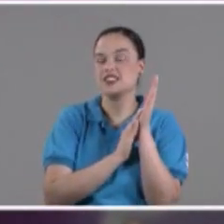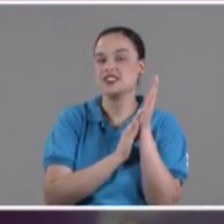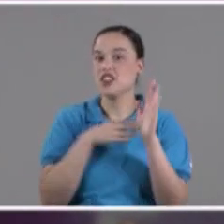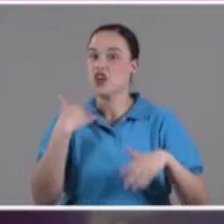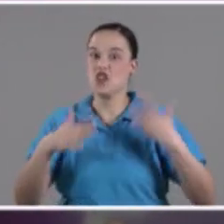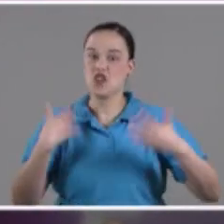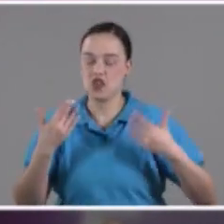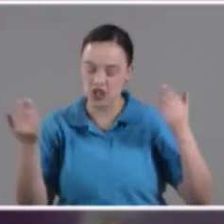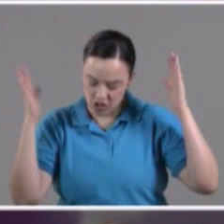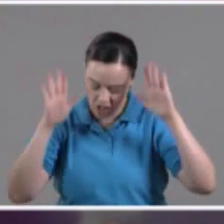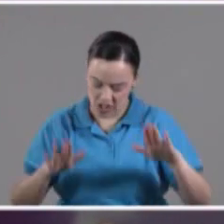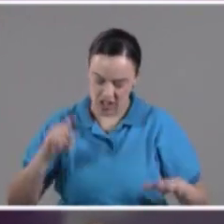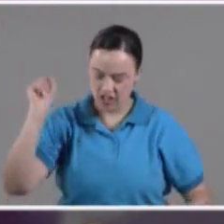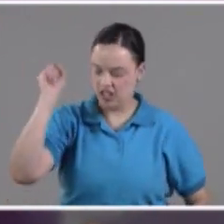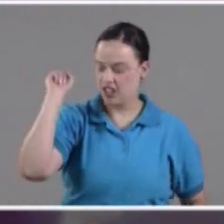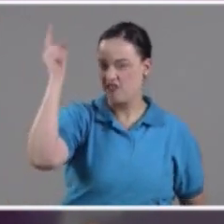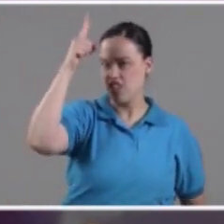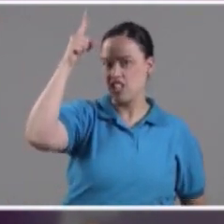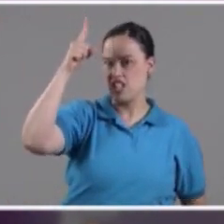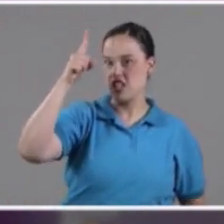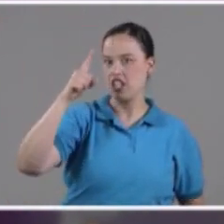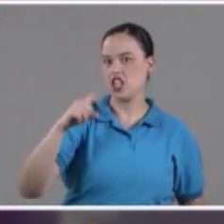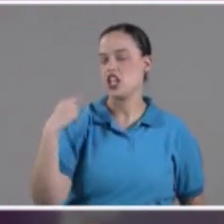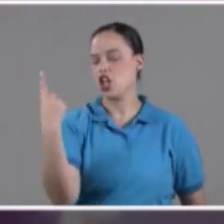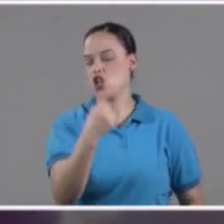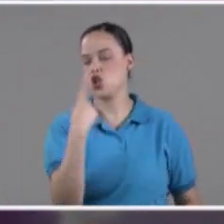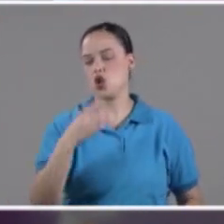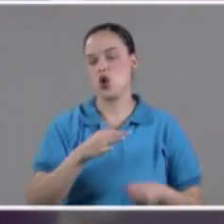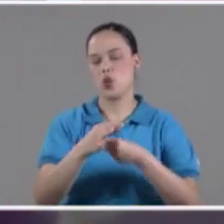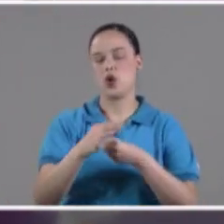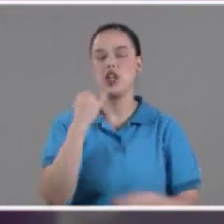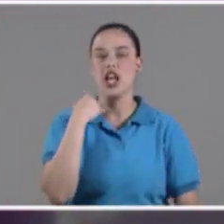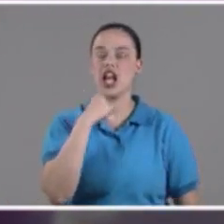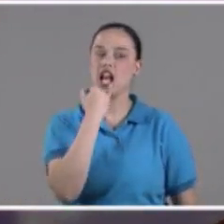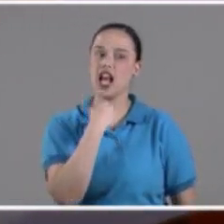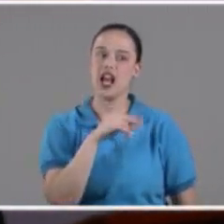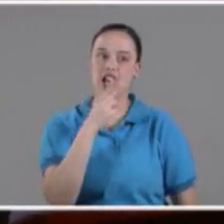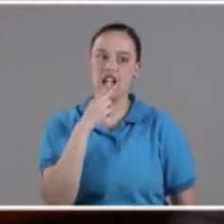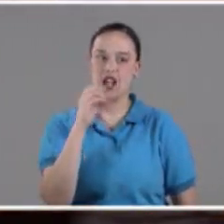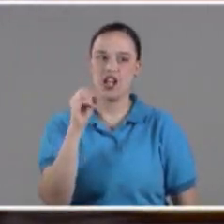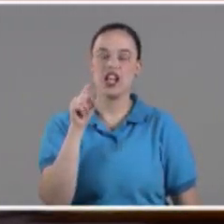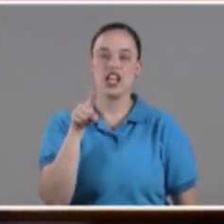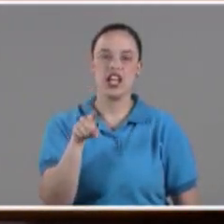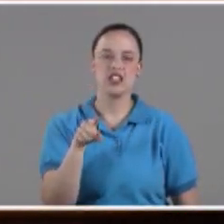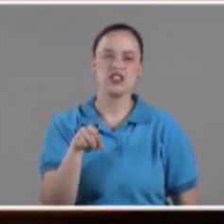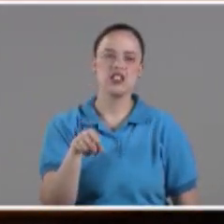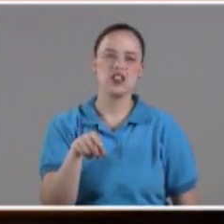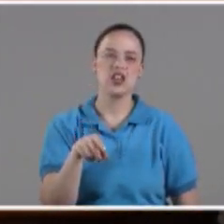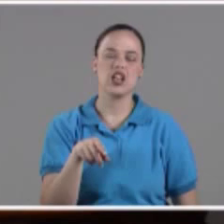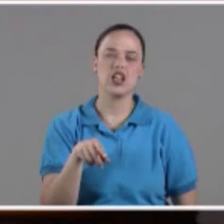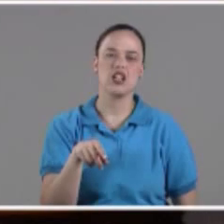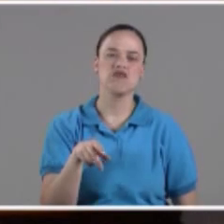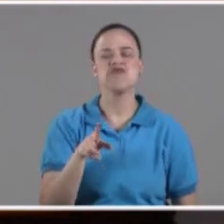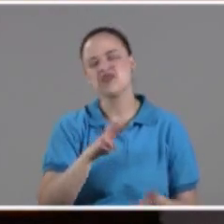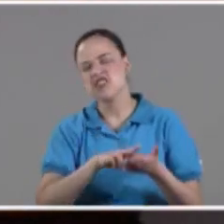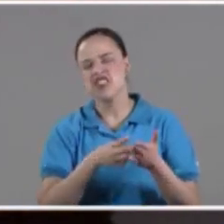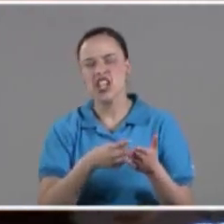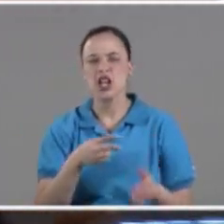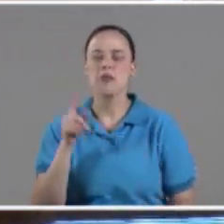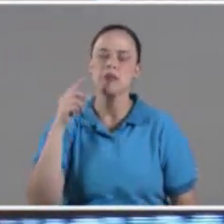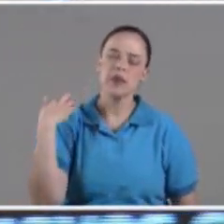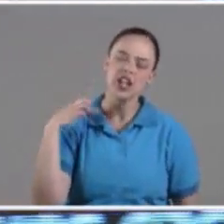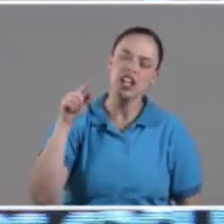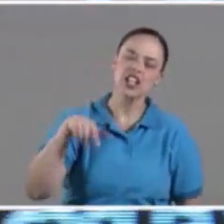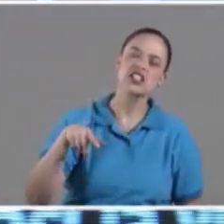adoración de David y de todo el pueblo de Israel hermano y esa es una figura para este tiempo no